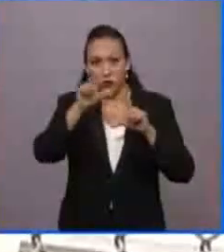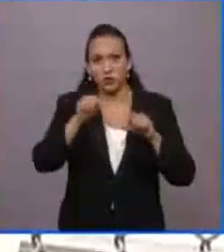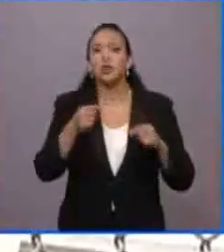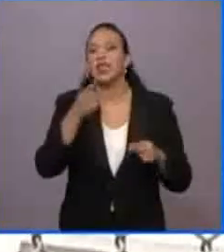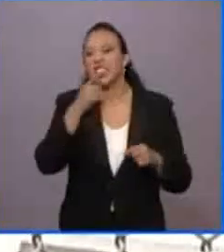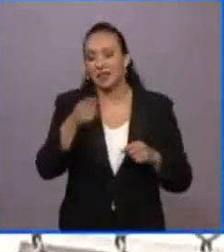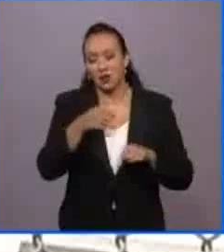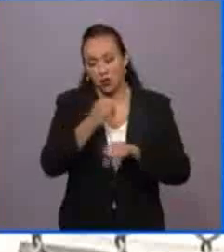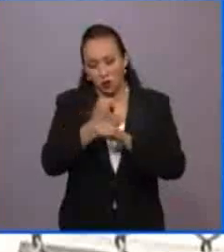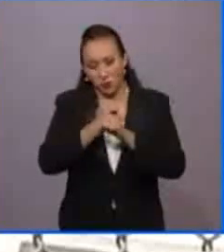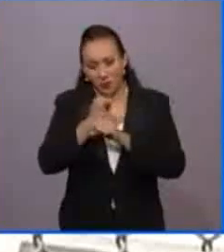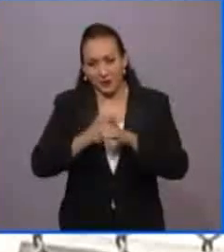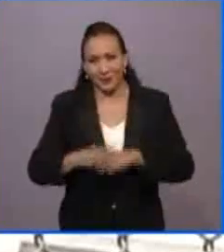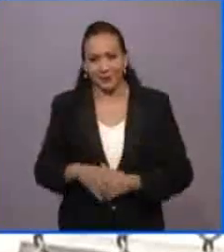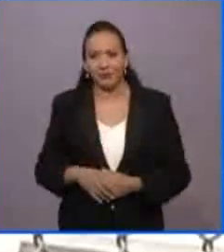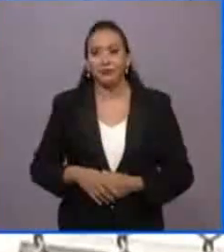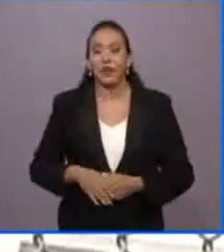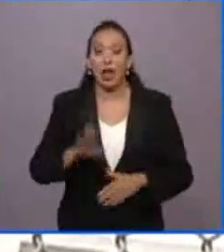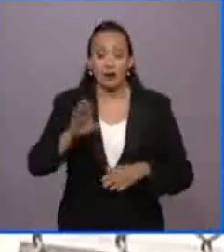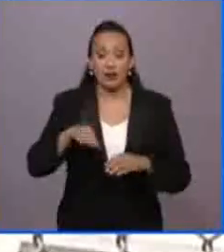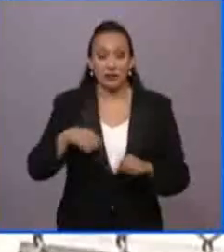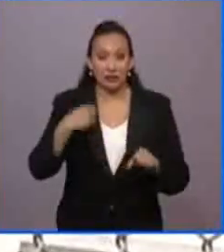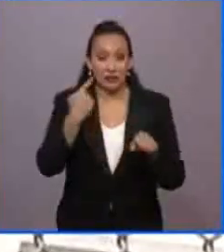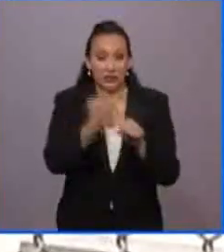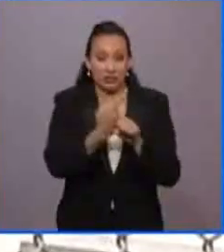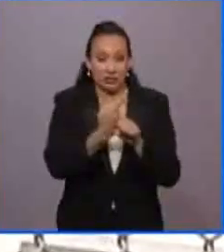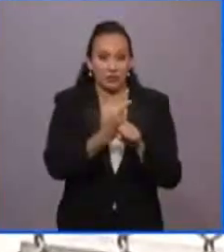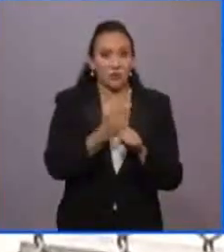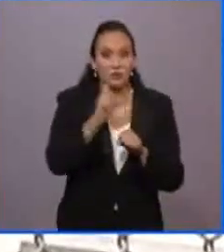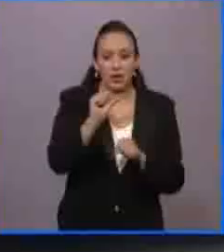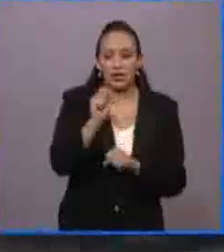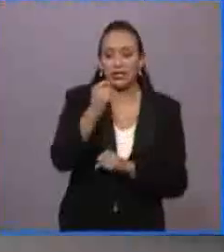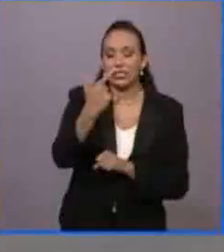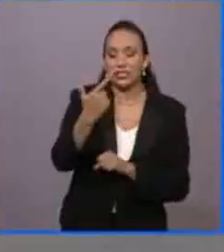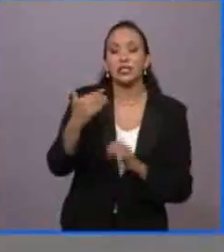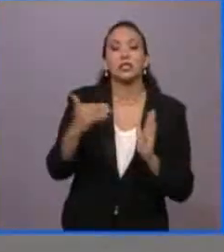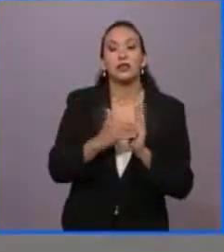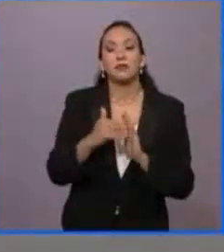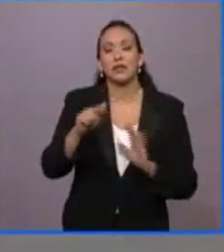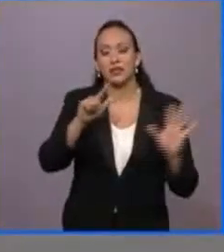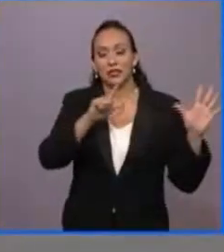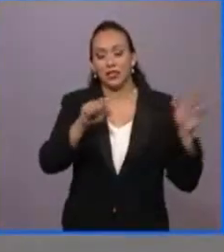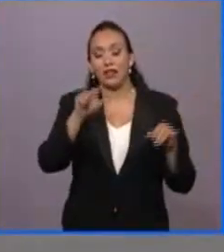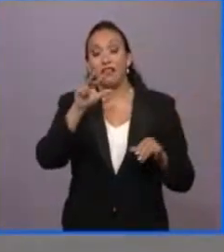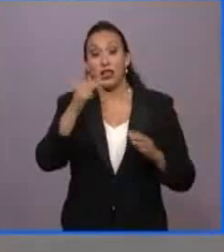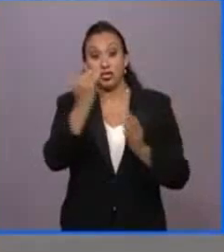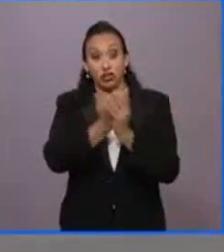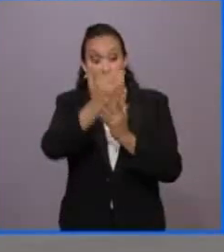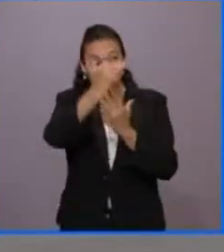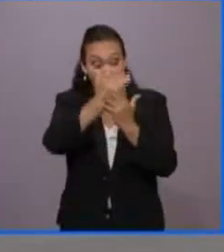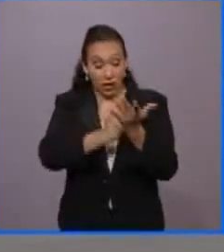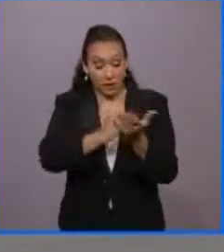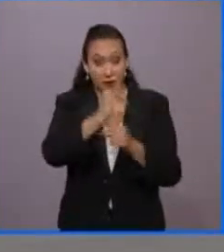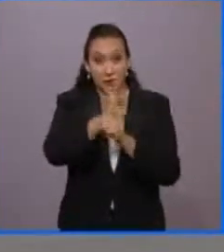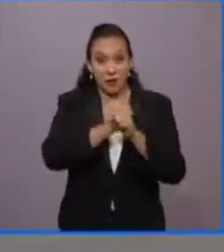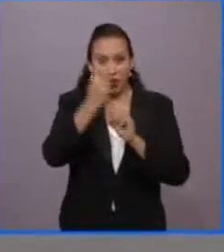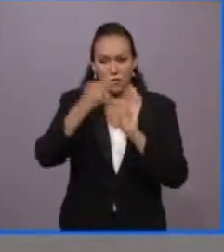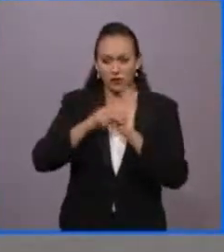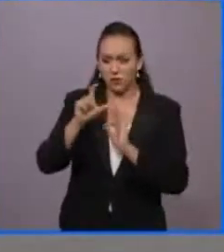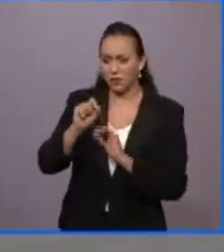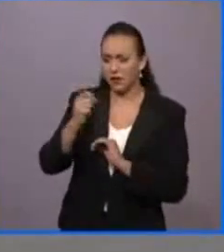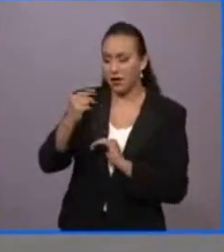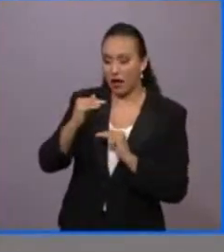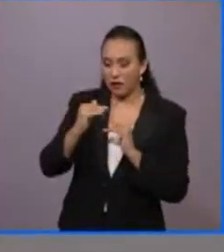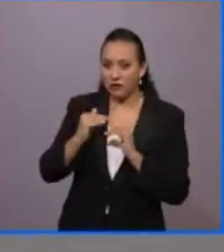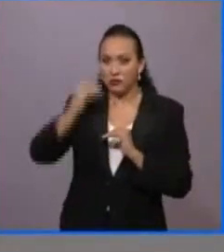Seguridad Pública. El delito de abuso sexual pasó de 27,718 carpetas de investigación en 2021 a